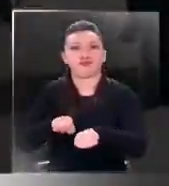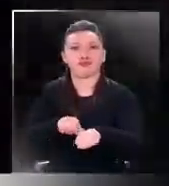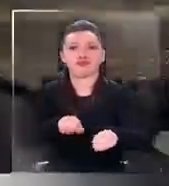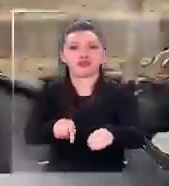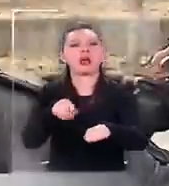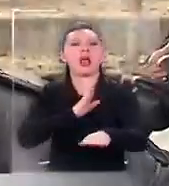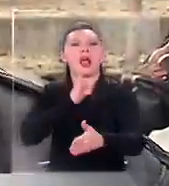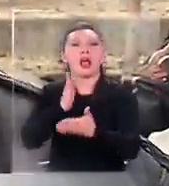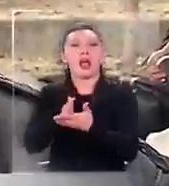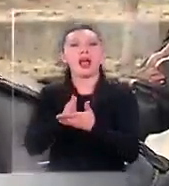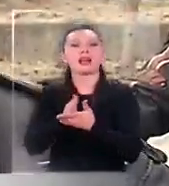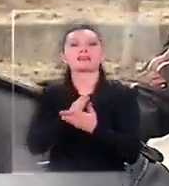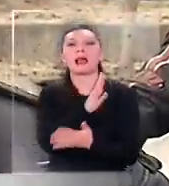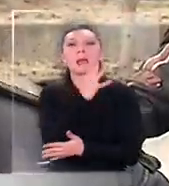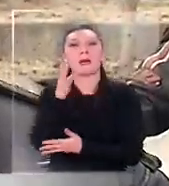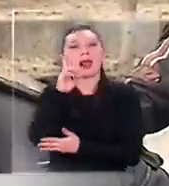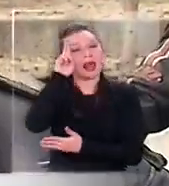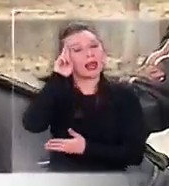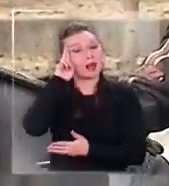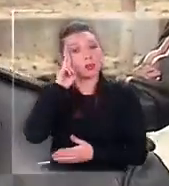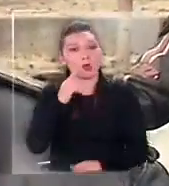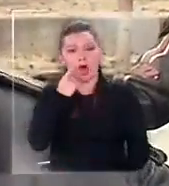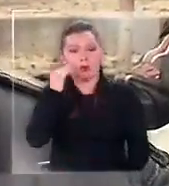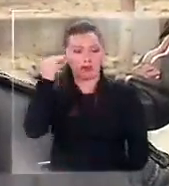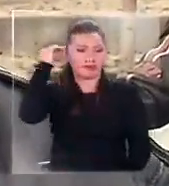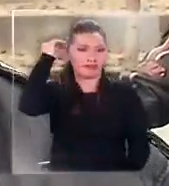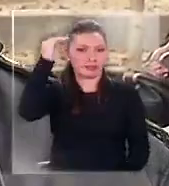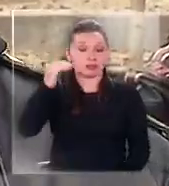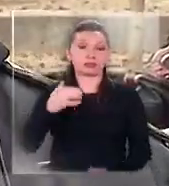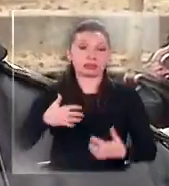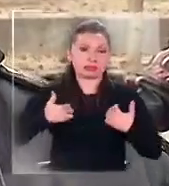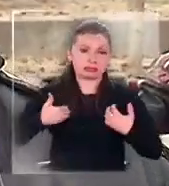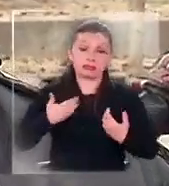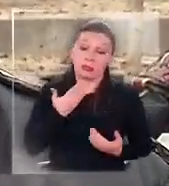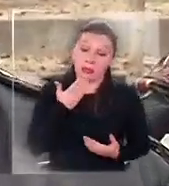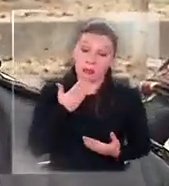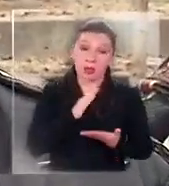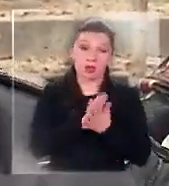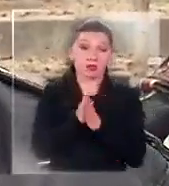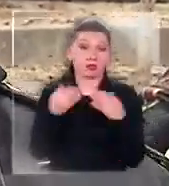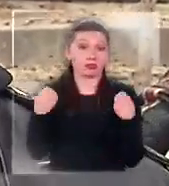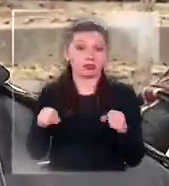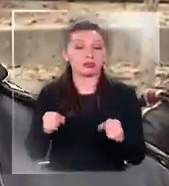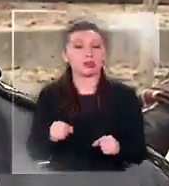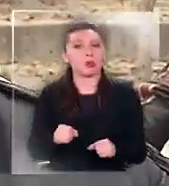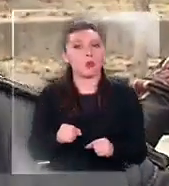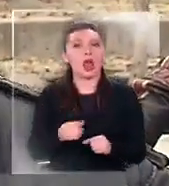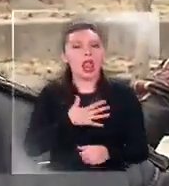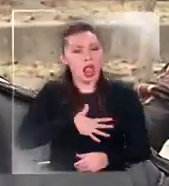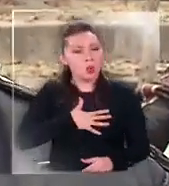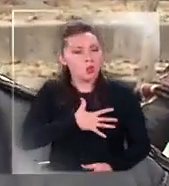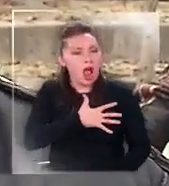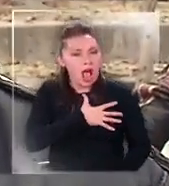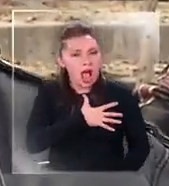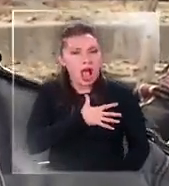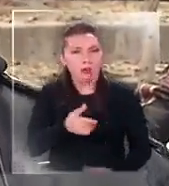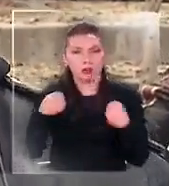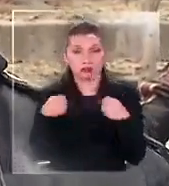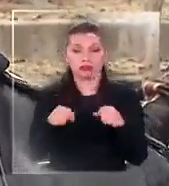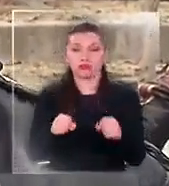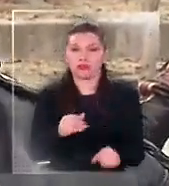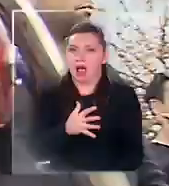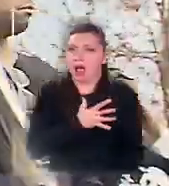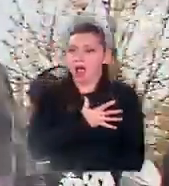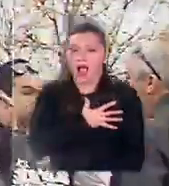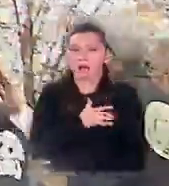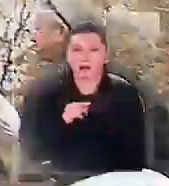Recuerdo. Era un gran hombre, una gran persona, era enojón como todos los jarlistas, pero era dedicado a lo que era de él, exactamente. Él amaba